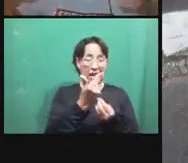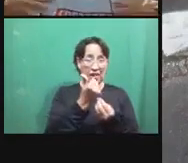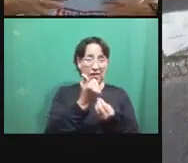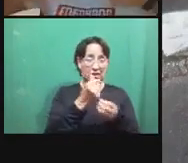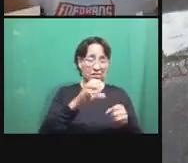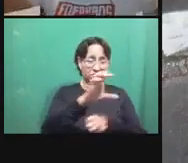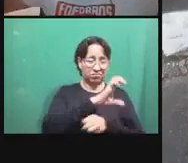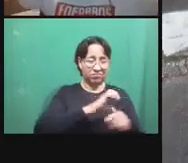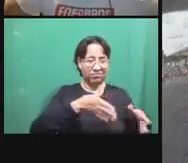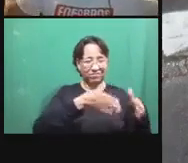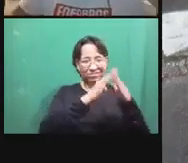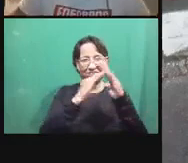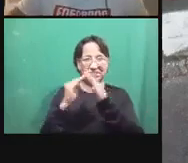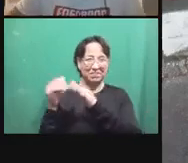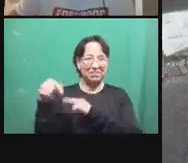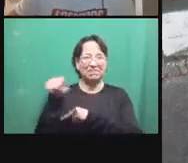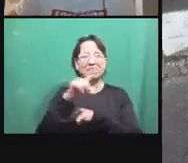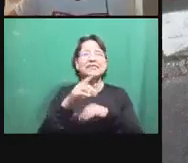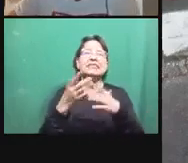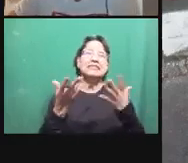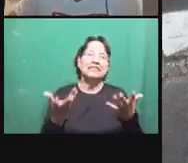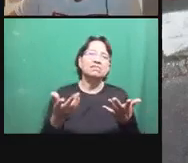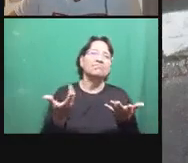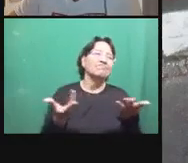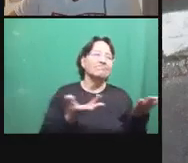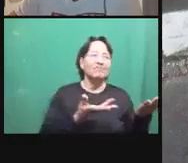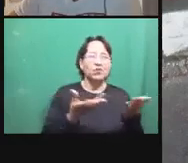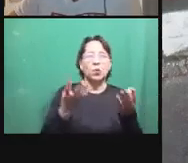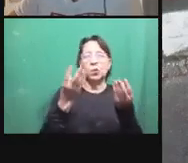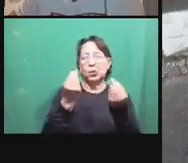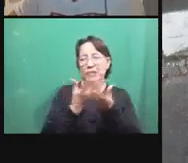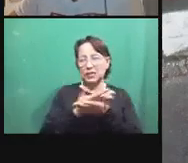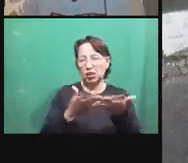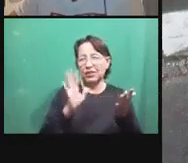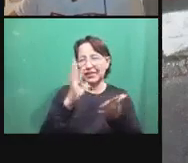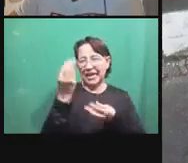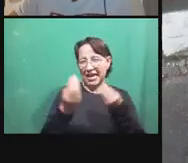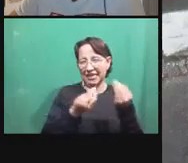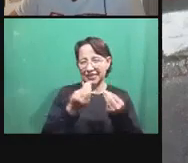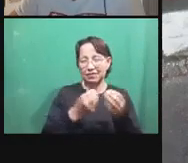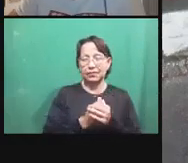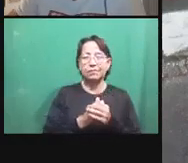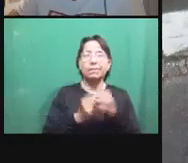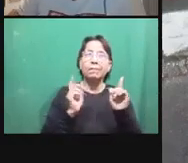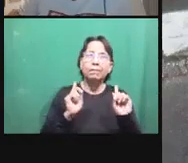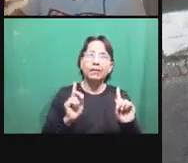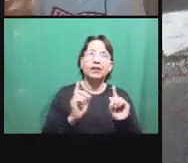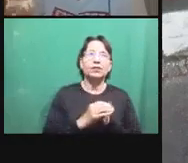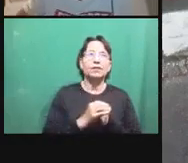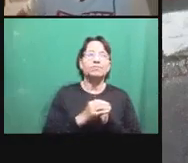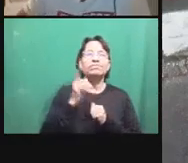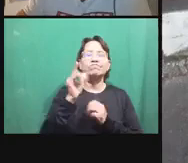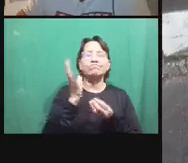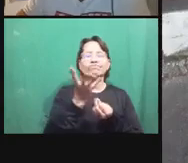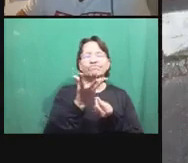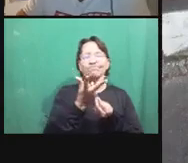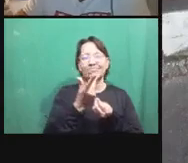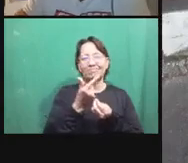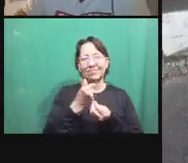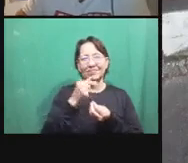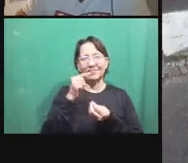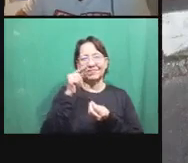suele ser como esta sombrilla más grande que acobija muchas de estas prácticas. Es básicamente es un arte que se nutre de este